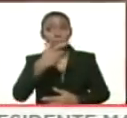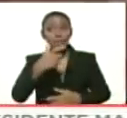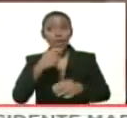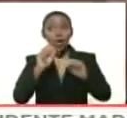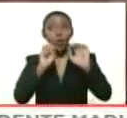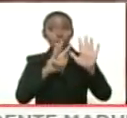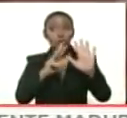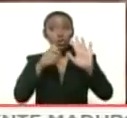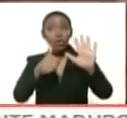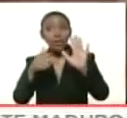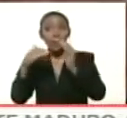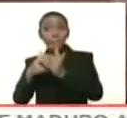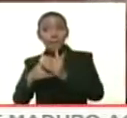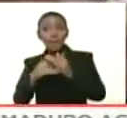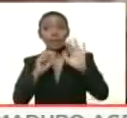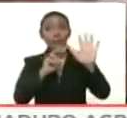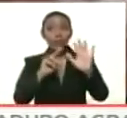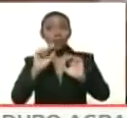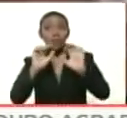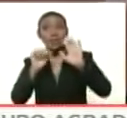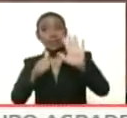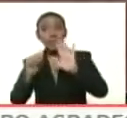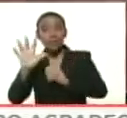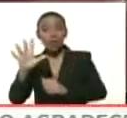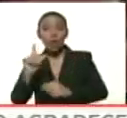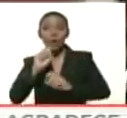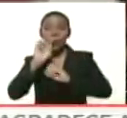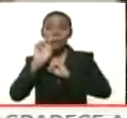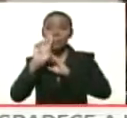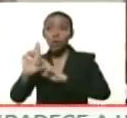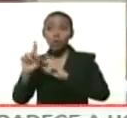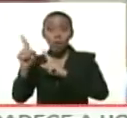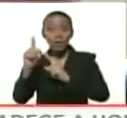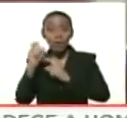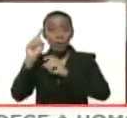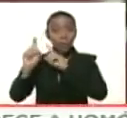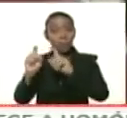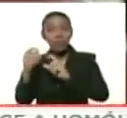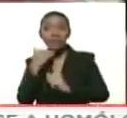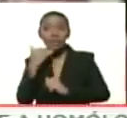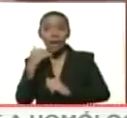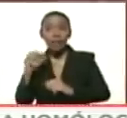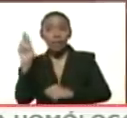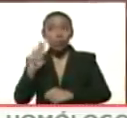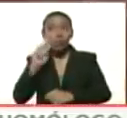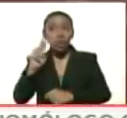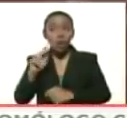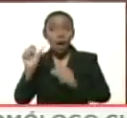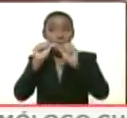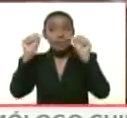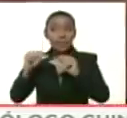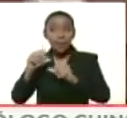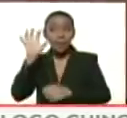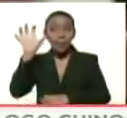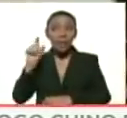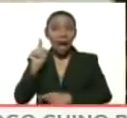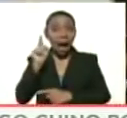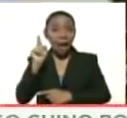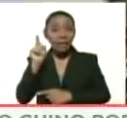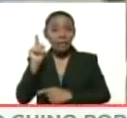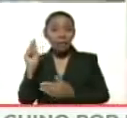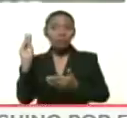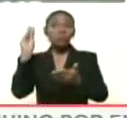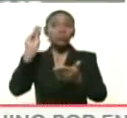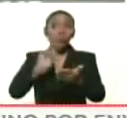15.860.765 han contestado la encuesta. Casi se acerca al total de usuarios del sistema Patria. De allí se